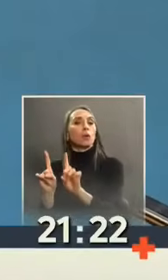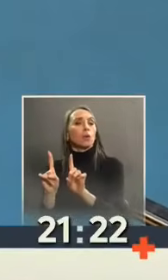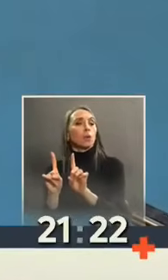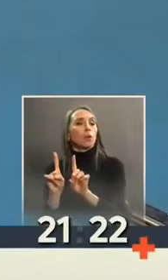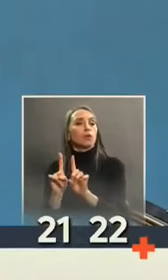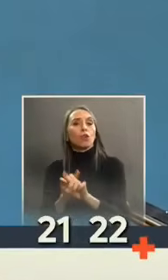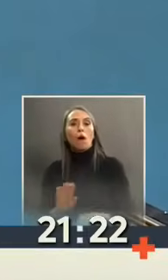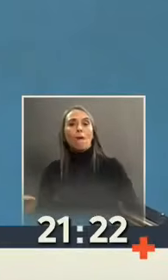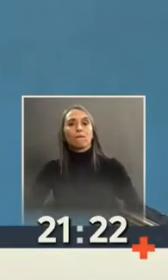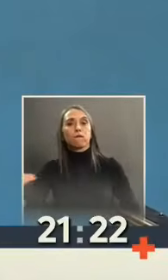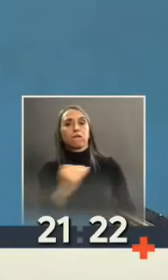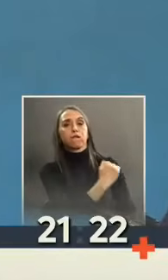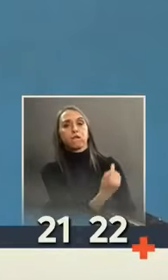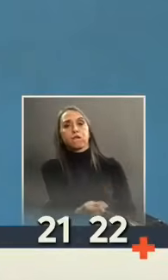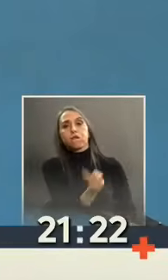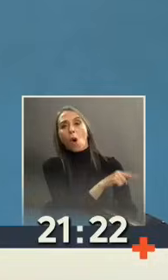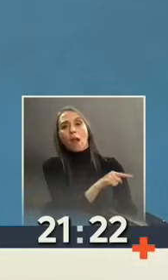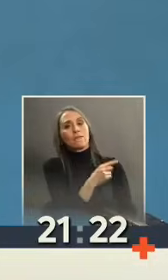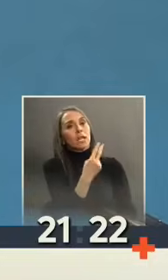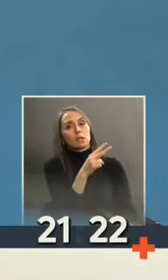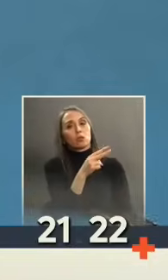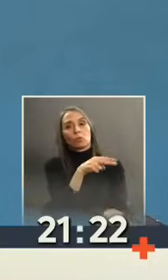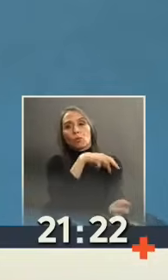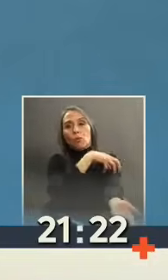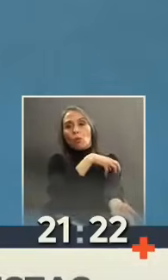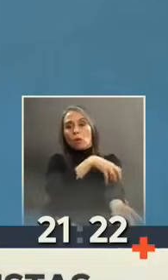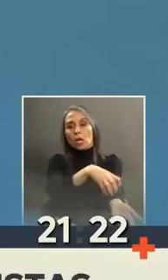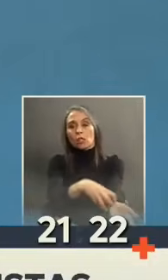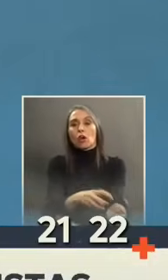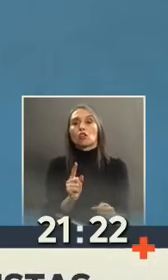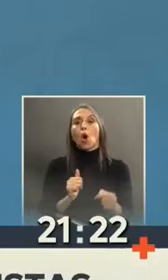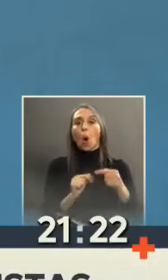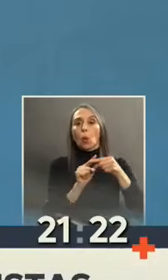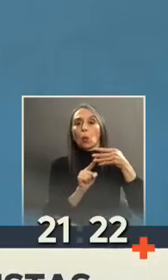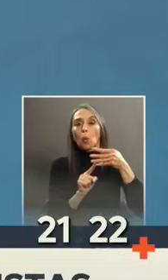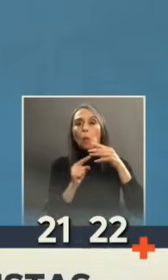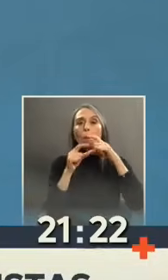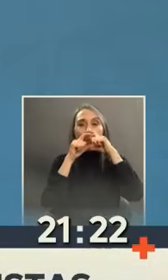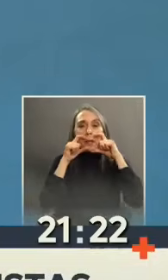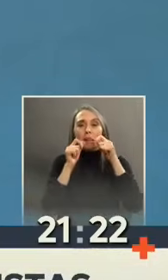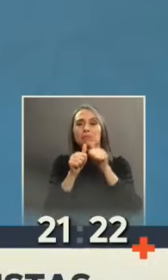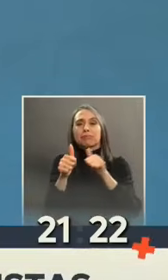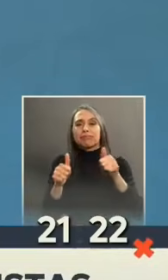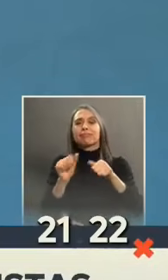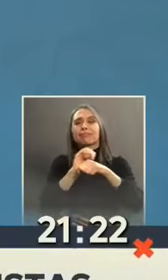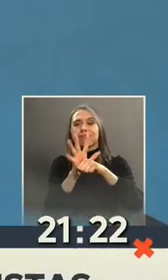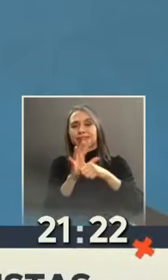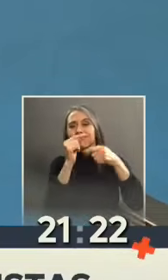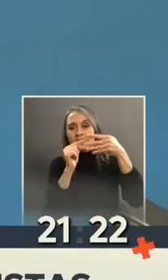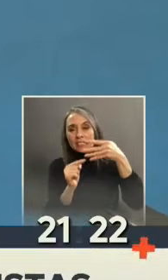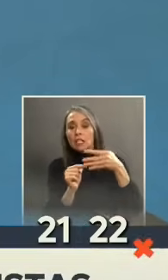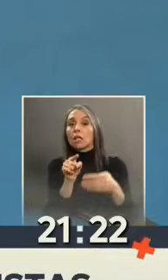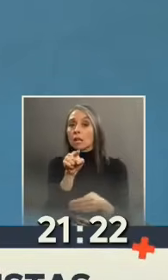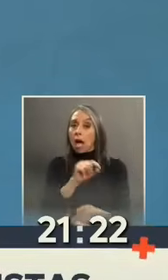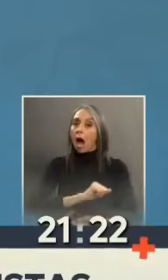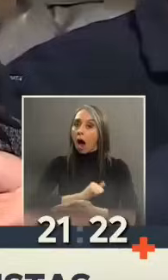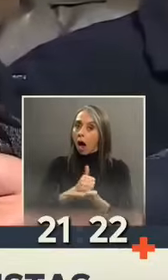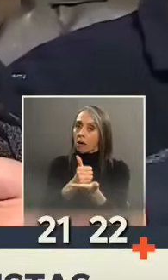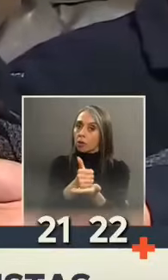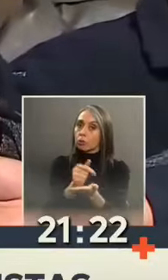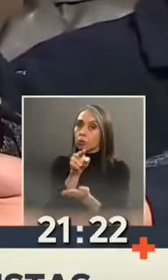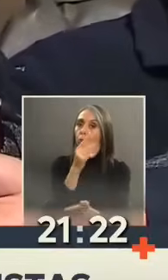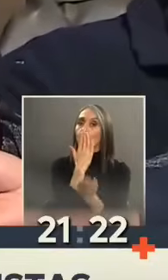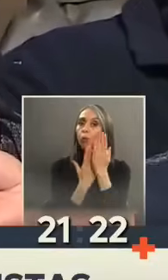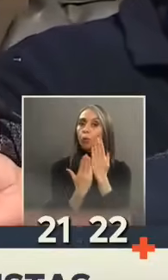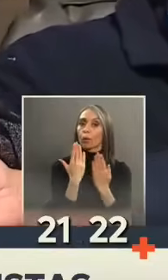retornar, producto que no cumplen con las medidas sanitarias respectivas. El llamado es a toda la ciudadanía a mantener la colaboración, a mantener las medidas de autocuidado.